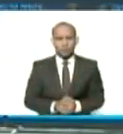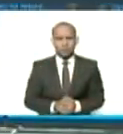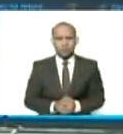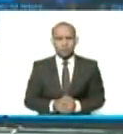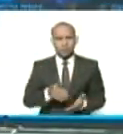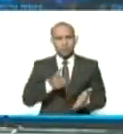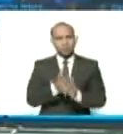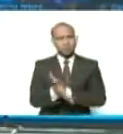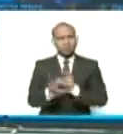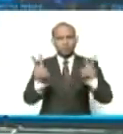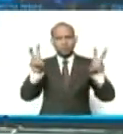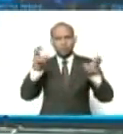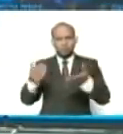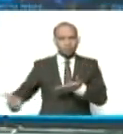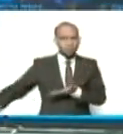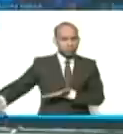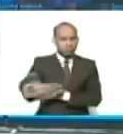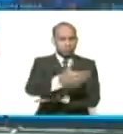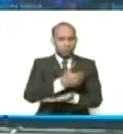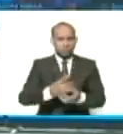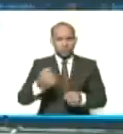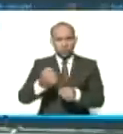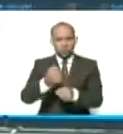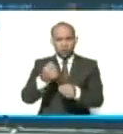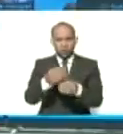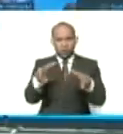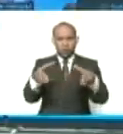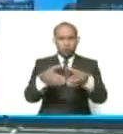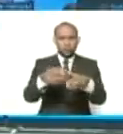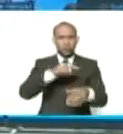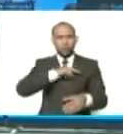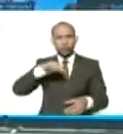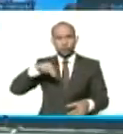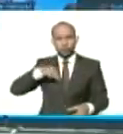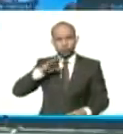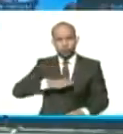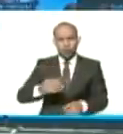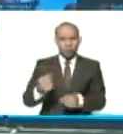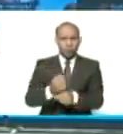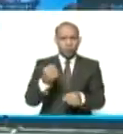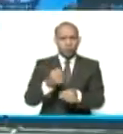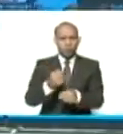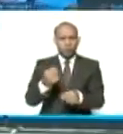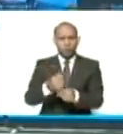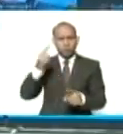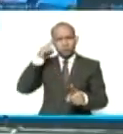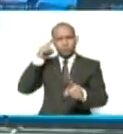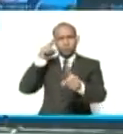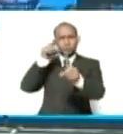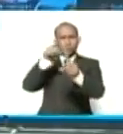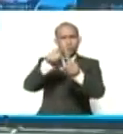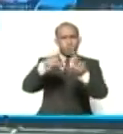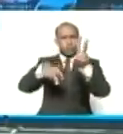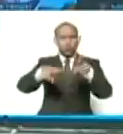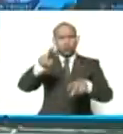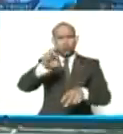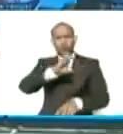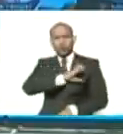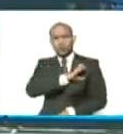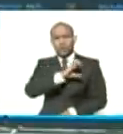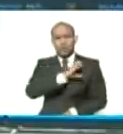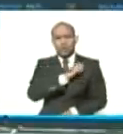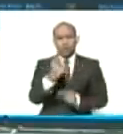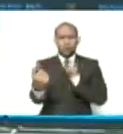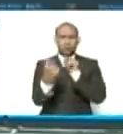Sobre el tema de los ingresos de los trabajadores, nosotros estamos trabajando en la meta que propuse el 12 de enero en